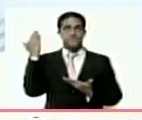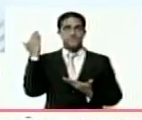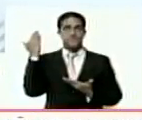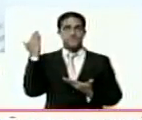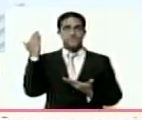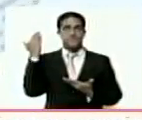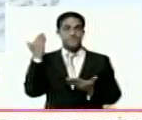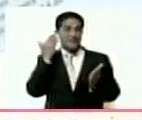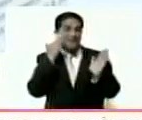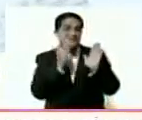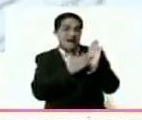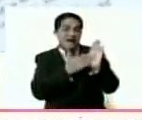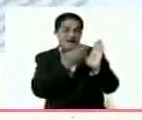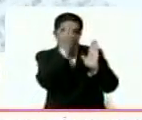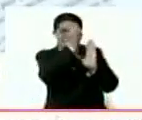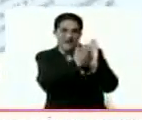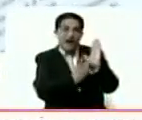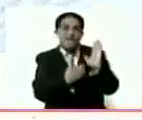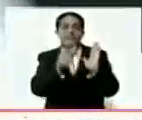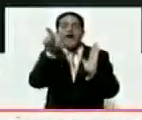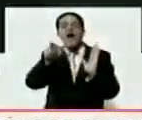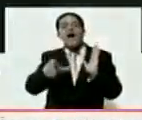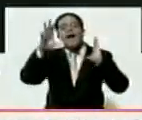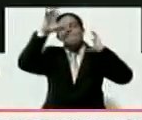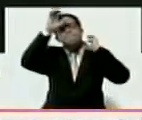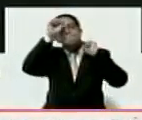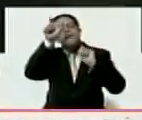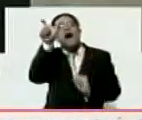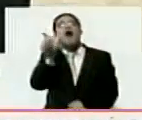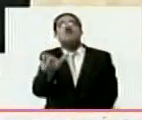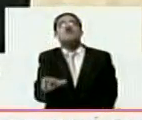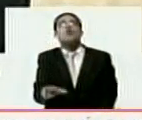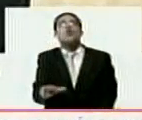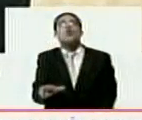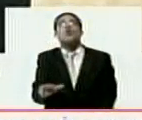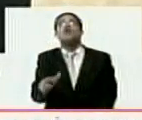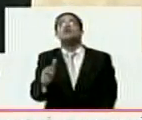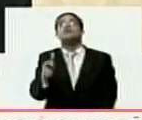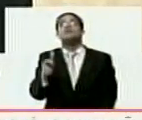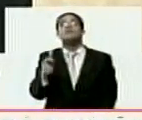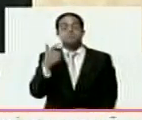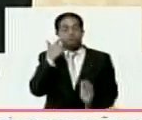las cartas que nuestro embajador Samuel Moncada, aquí está, al final dice,